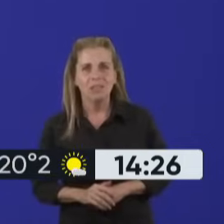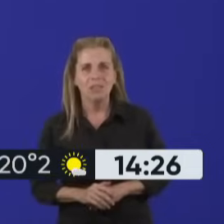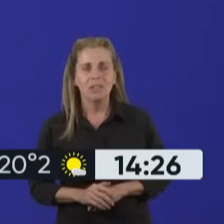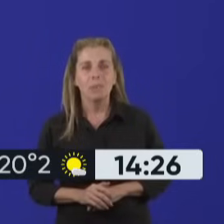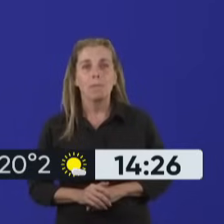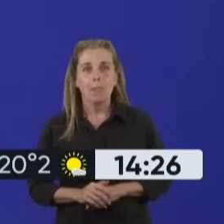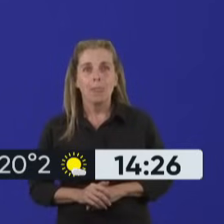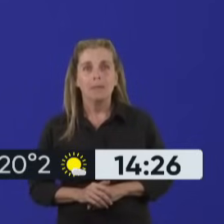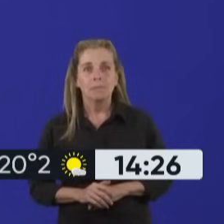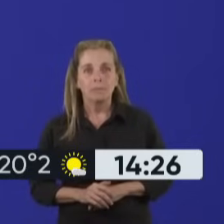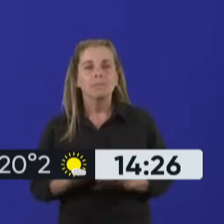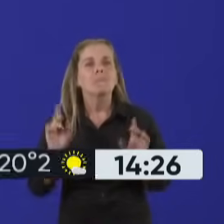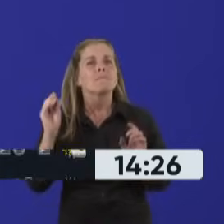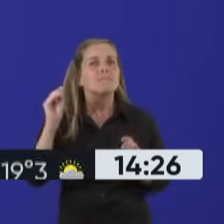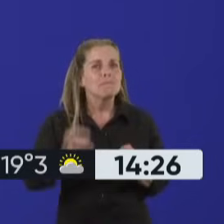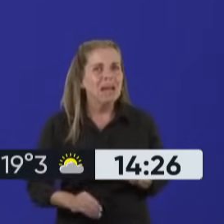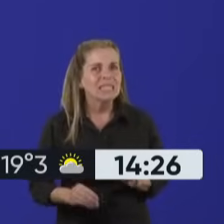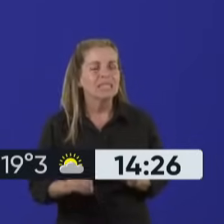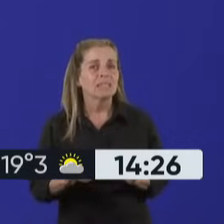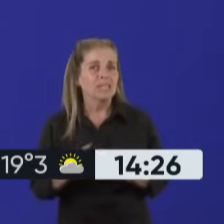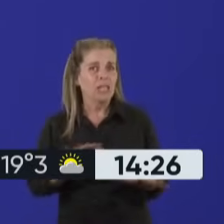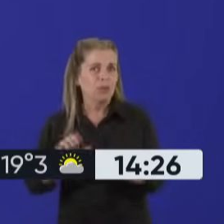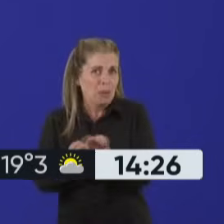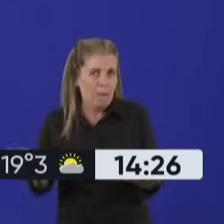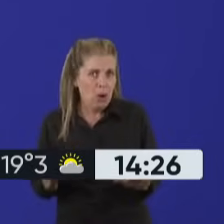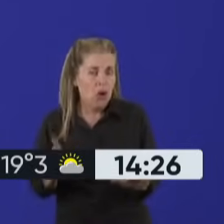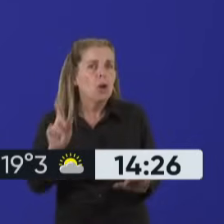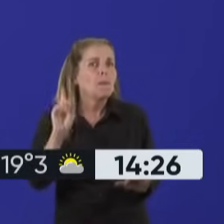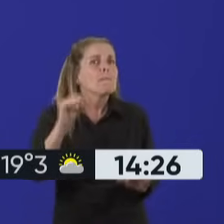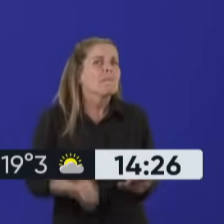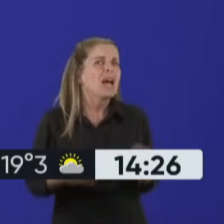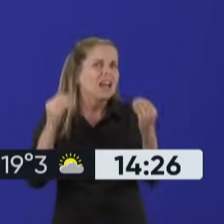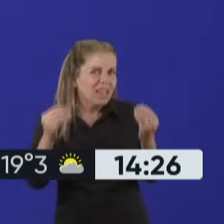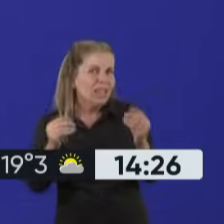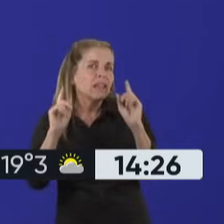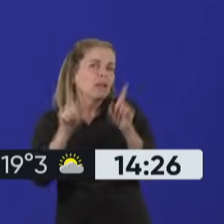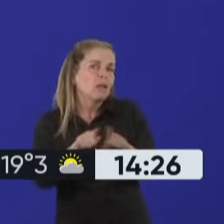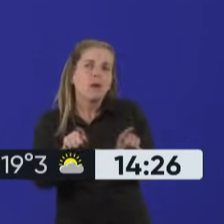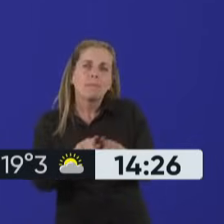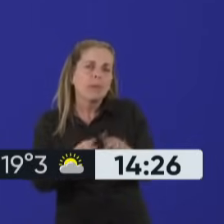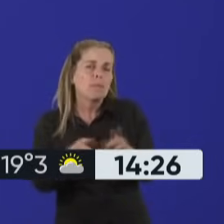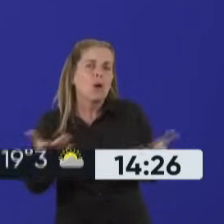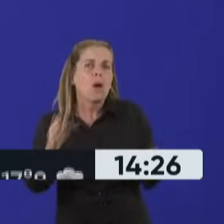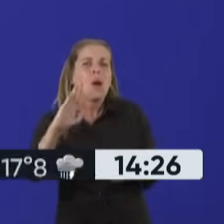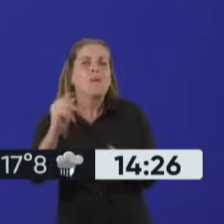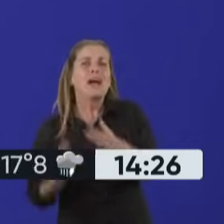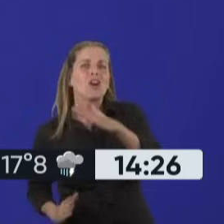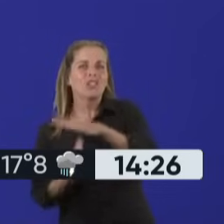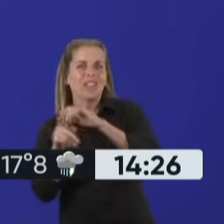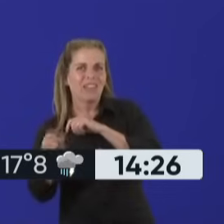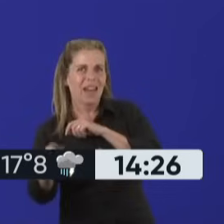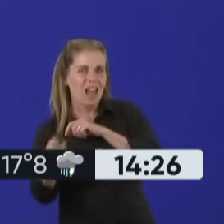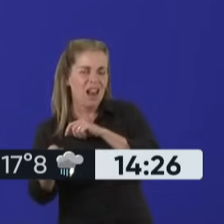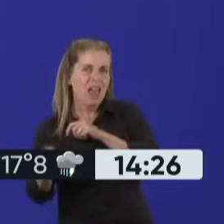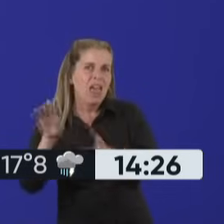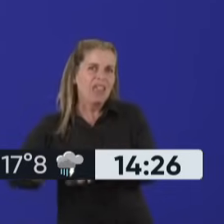No solo eso, sino que además teníamos un desequilibrio en la hoja de balance del Banco Central